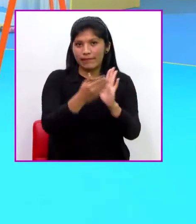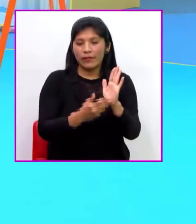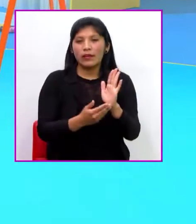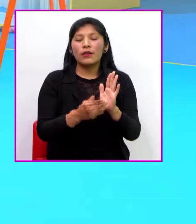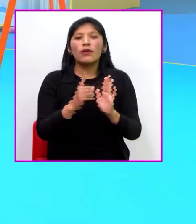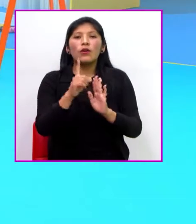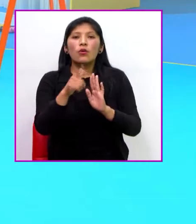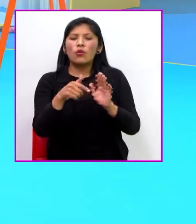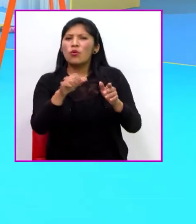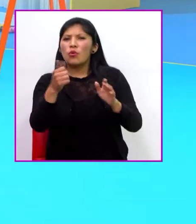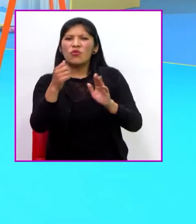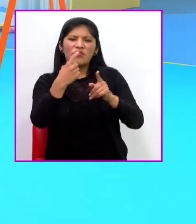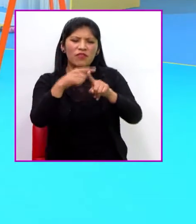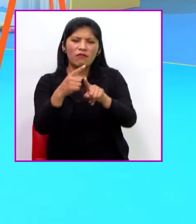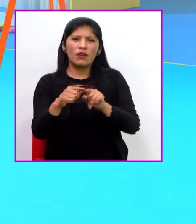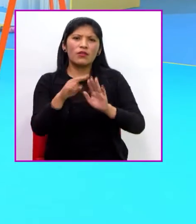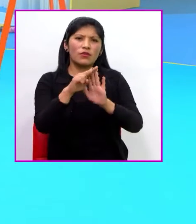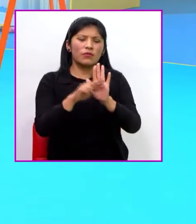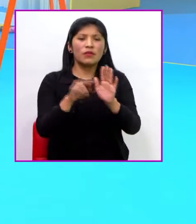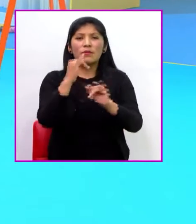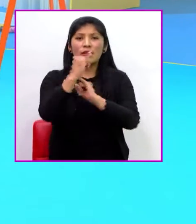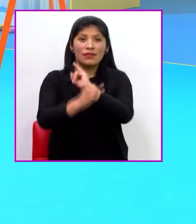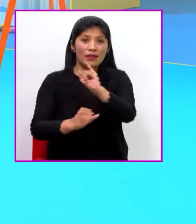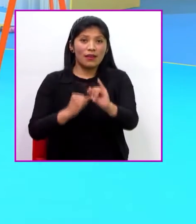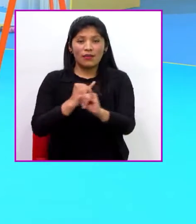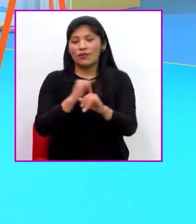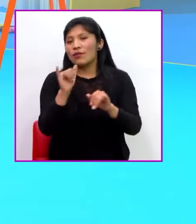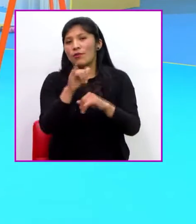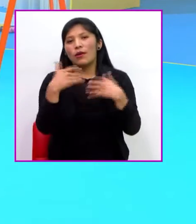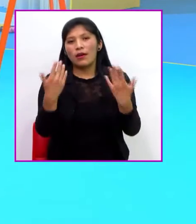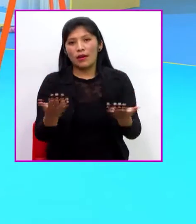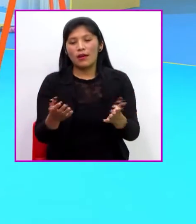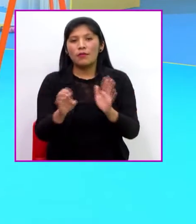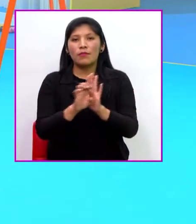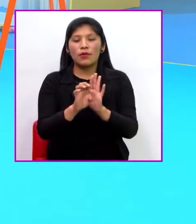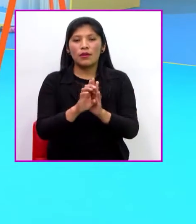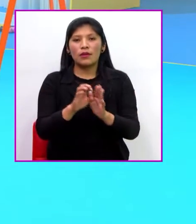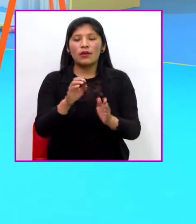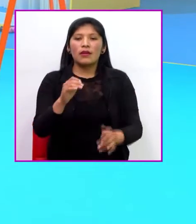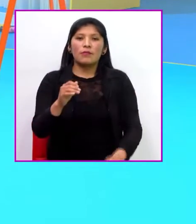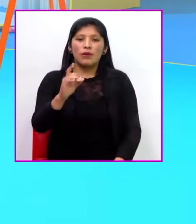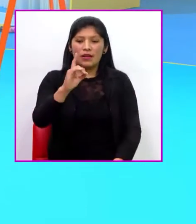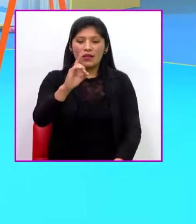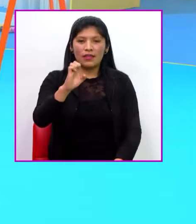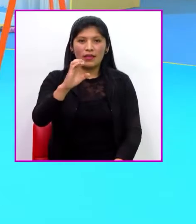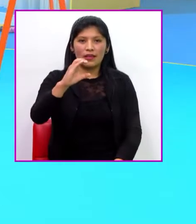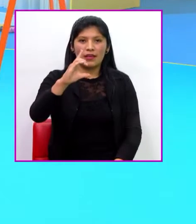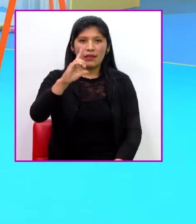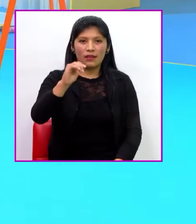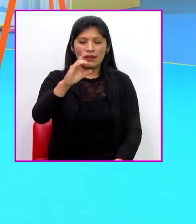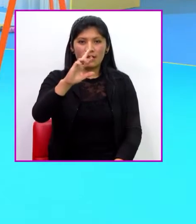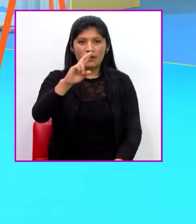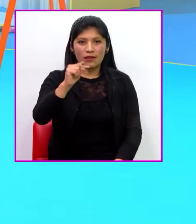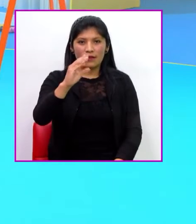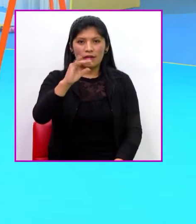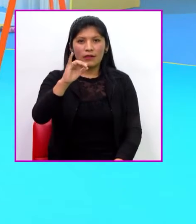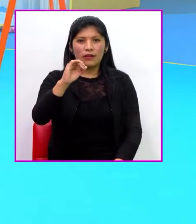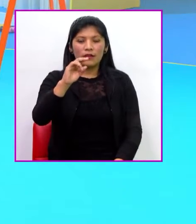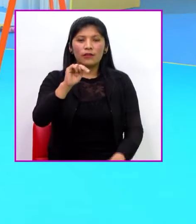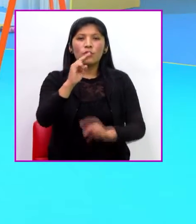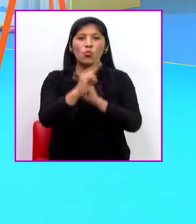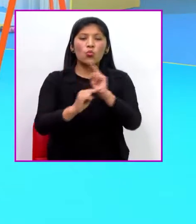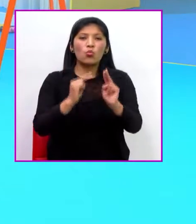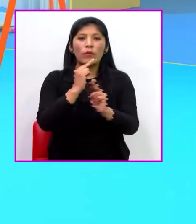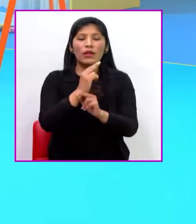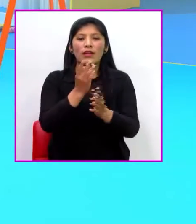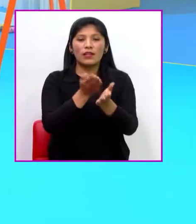existen otras normativas a nivel internacional, por ejemplo, la Declaración Universal de los Derechos Humanos y